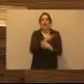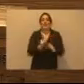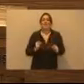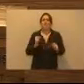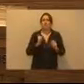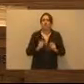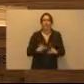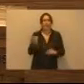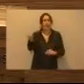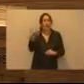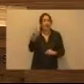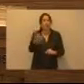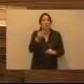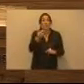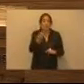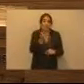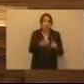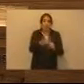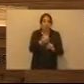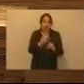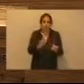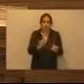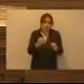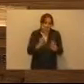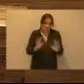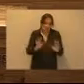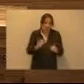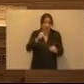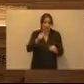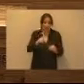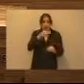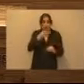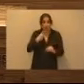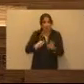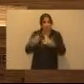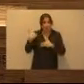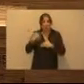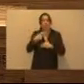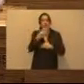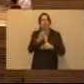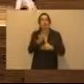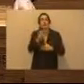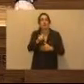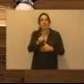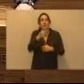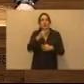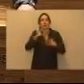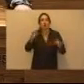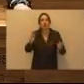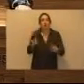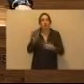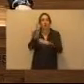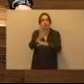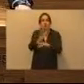ser casi nunca la solución. En esta misma comparecencia me comprometí también a publicar las listas de